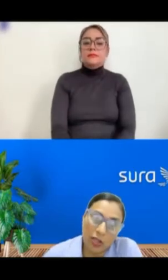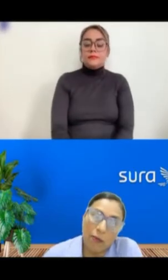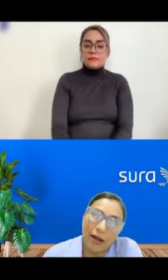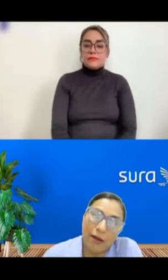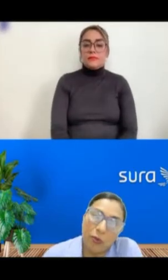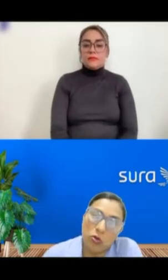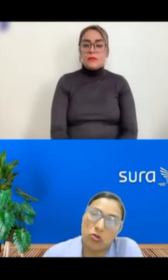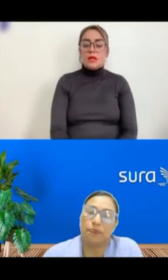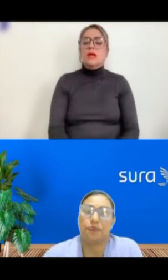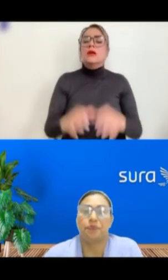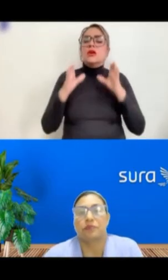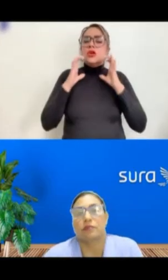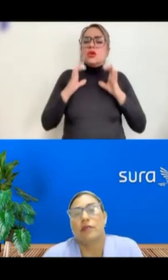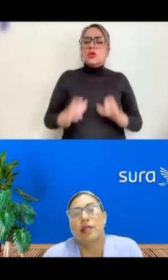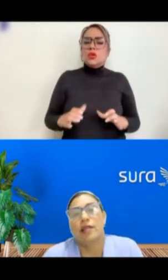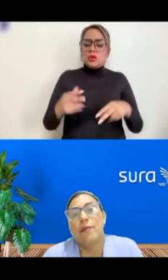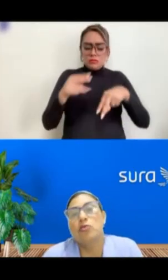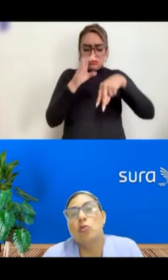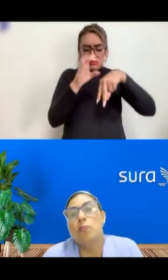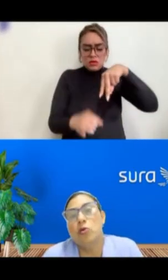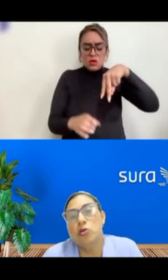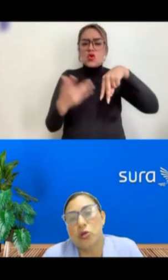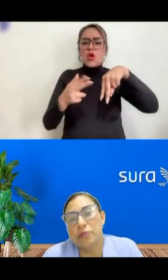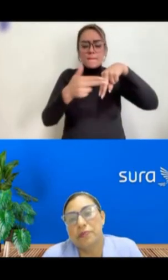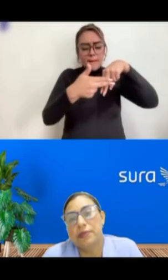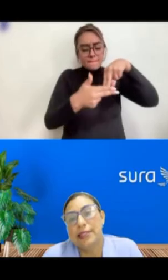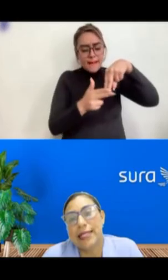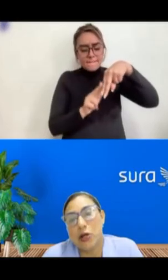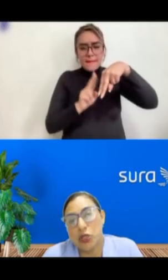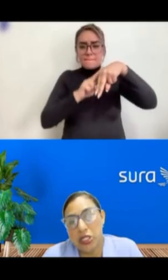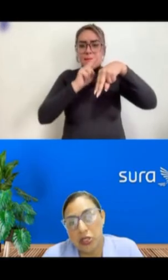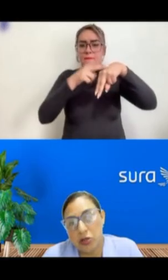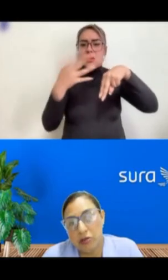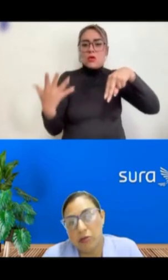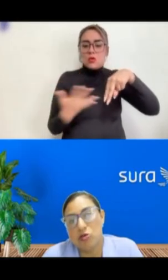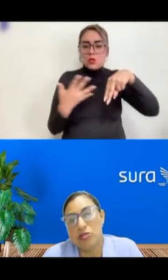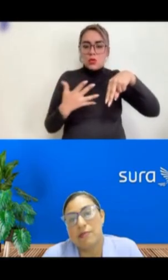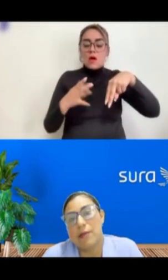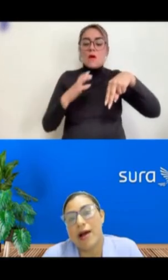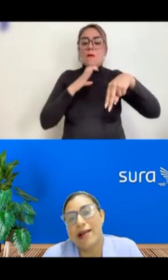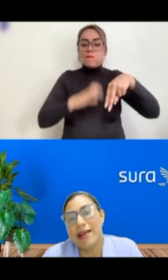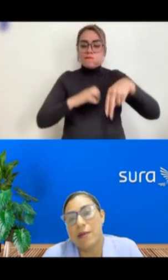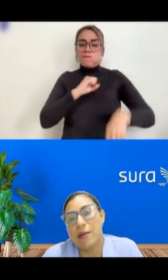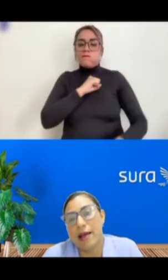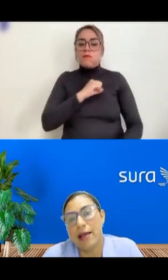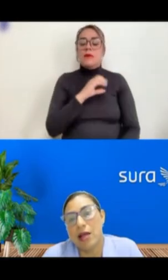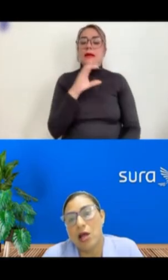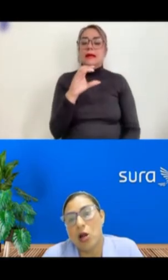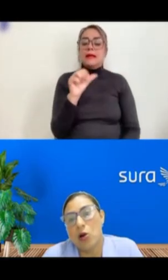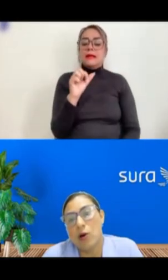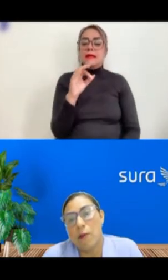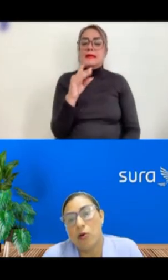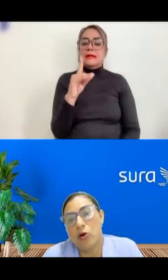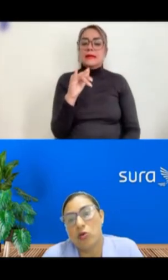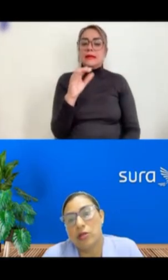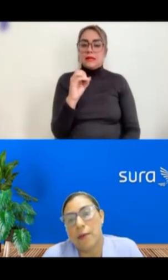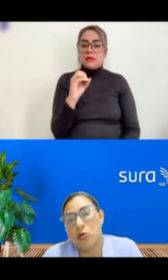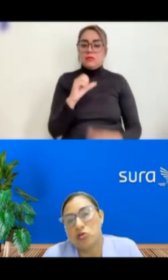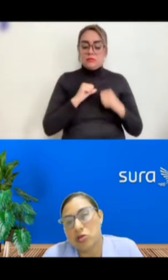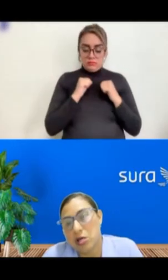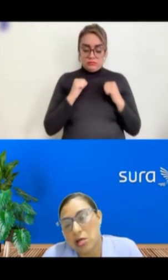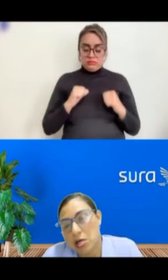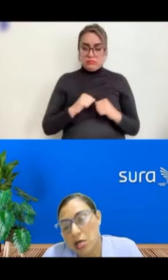Sitio donde vamos a tomar el pulso. Tenemos un pulso carotidio, como observamos aquí en la imagen,